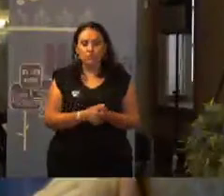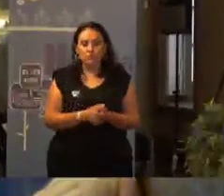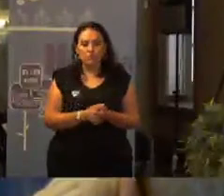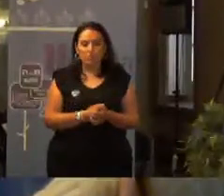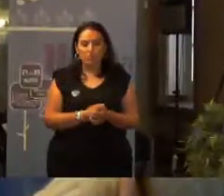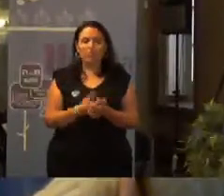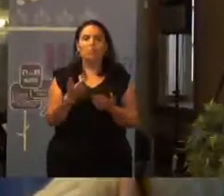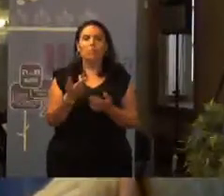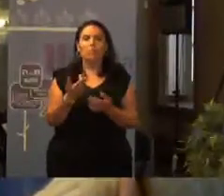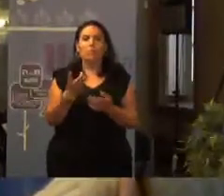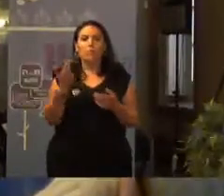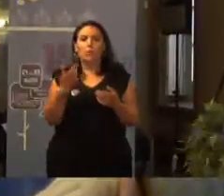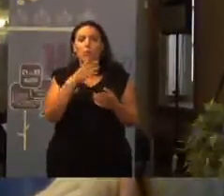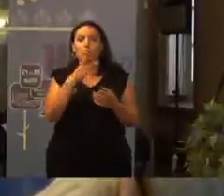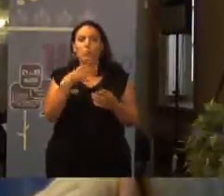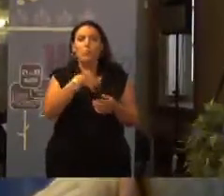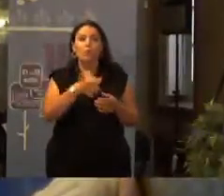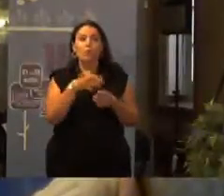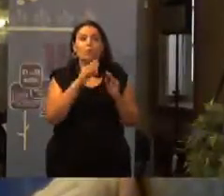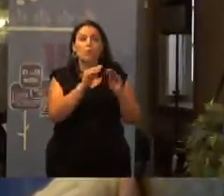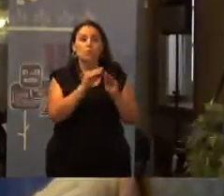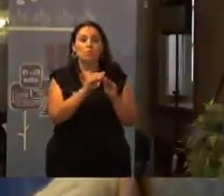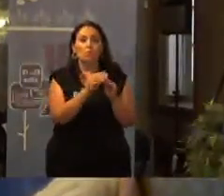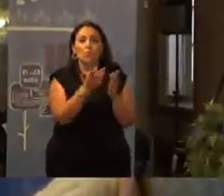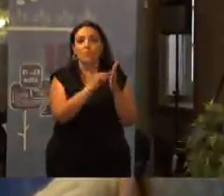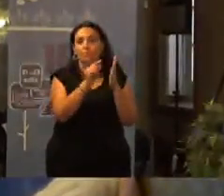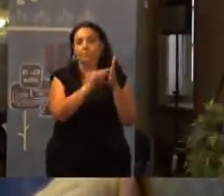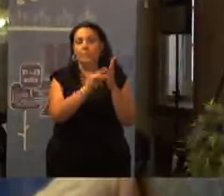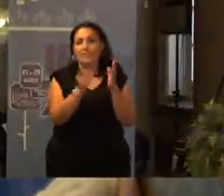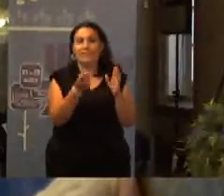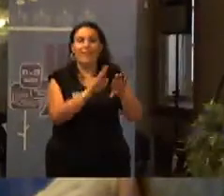ou desertaran da función que tiña que fazer. Falo da esquerda propiamente dita.